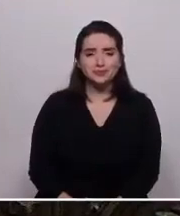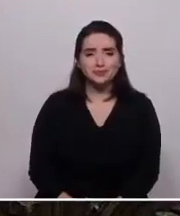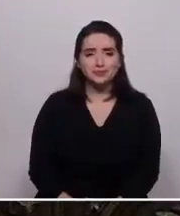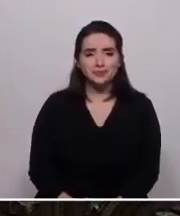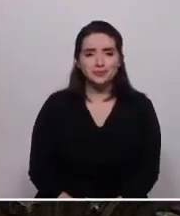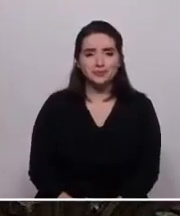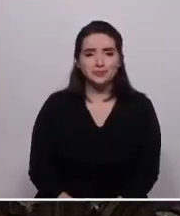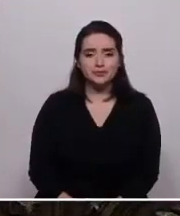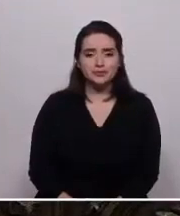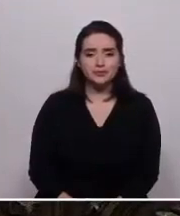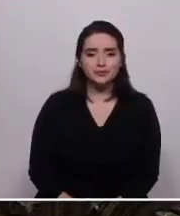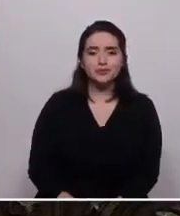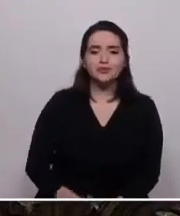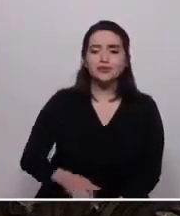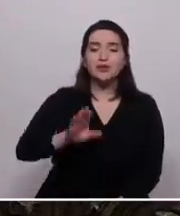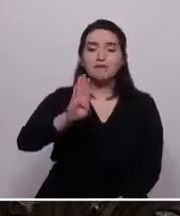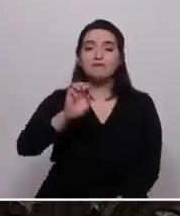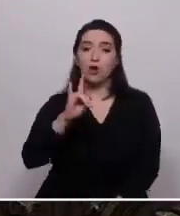a la Bau,